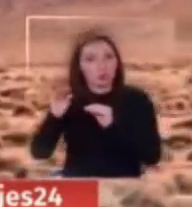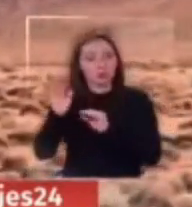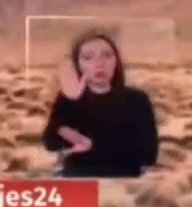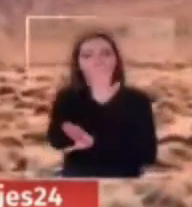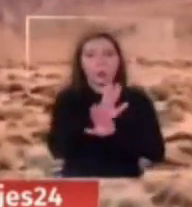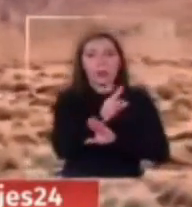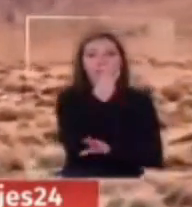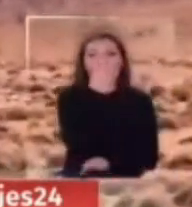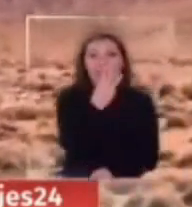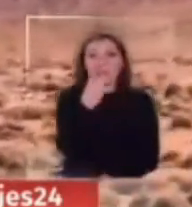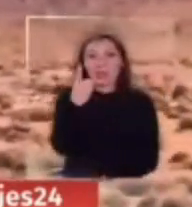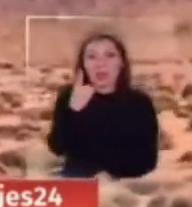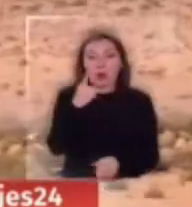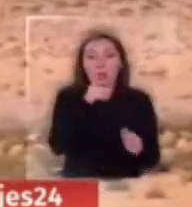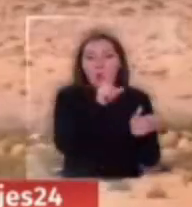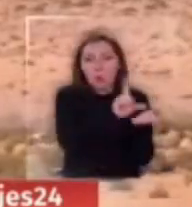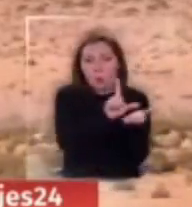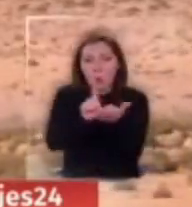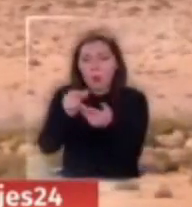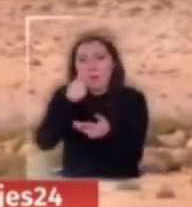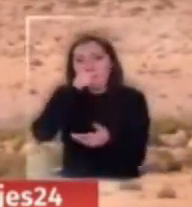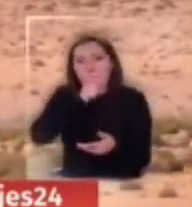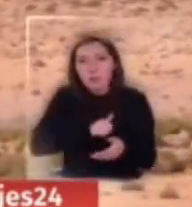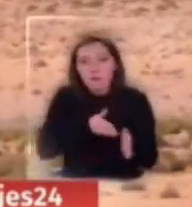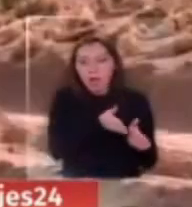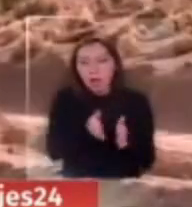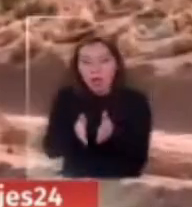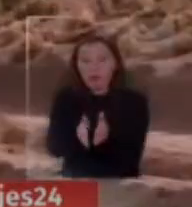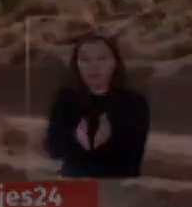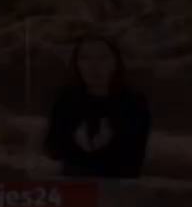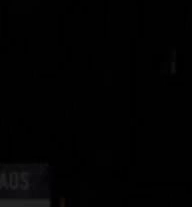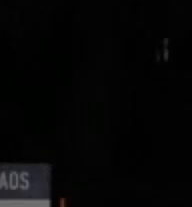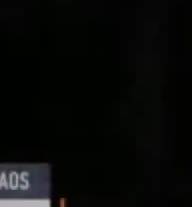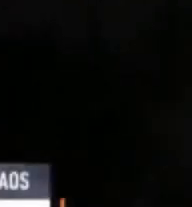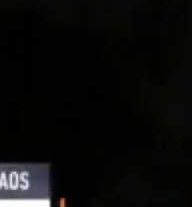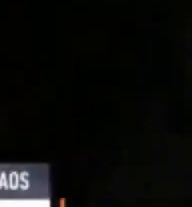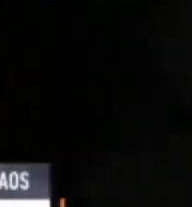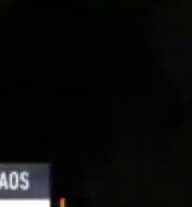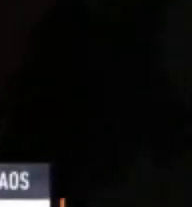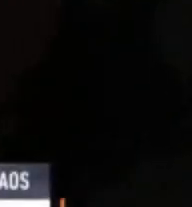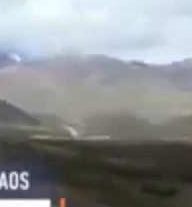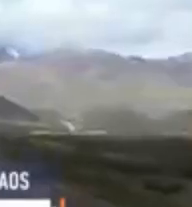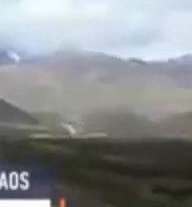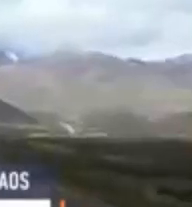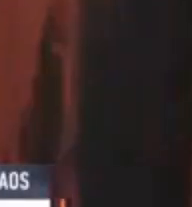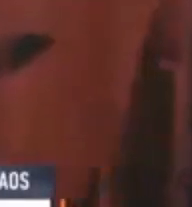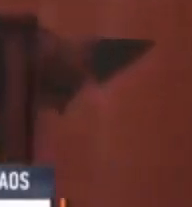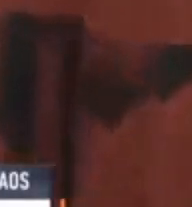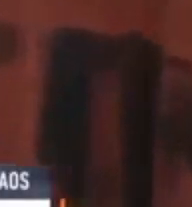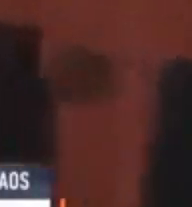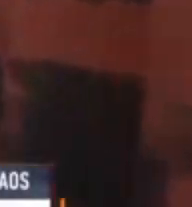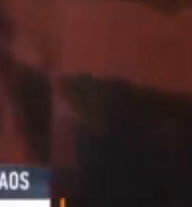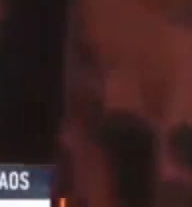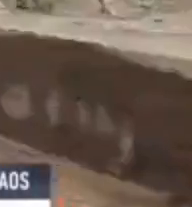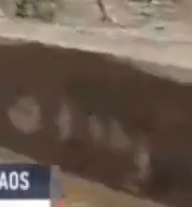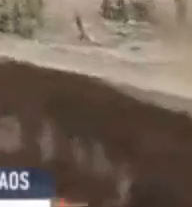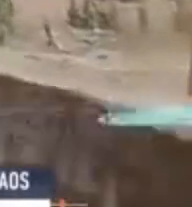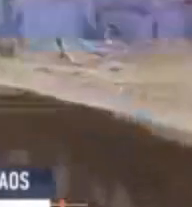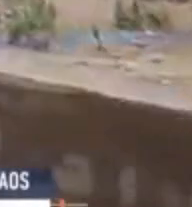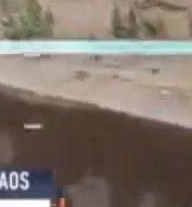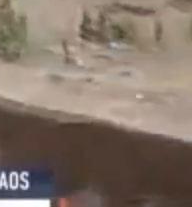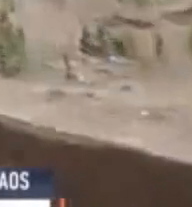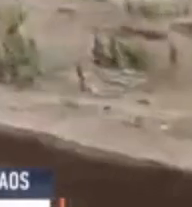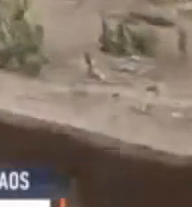resguardar 31 pasos clandestinos. Las matemáticas no dan. Aquí haremos el ejercicio de cruzar caminando a Chile.